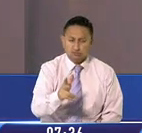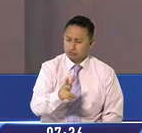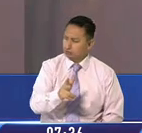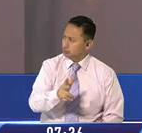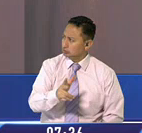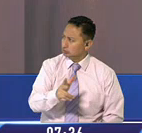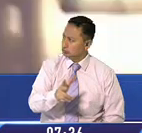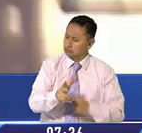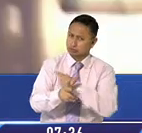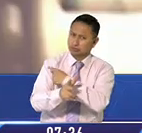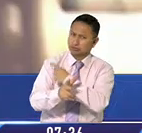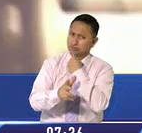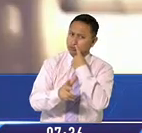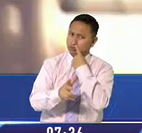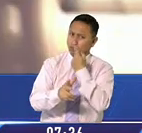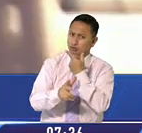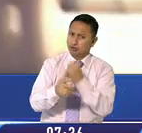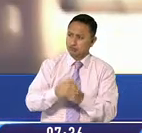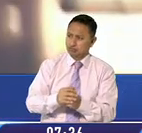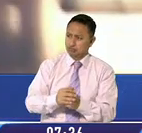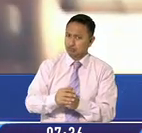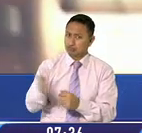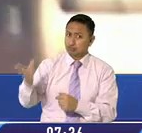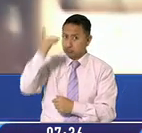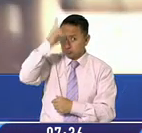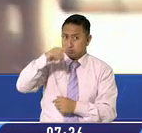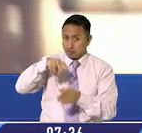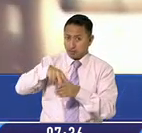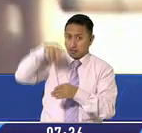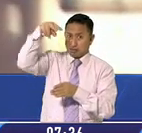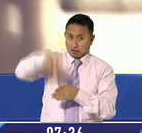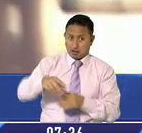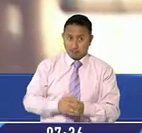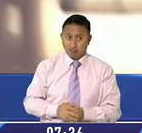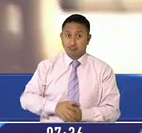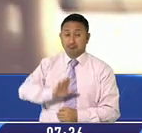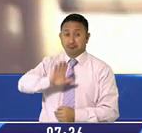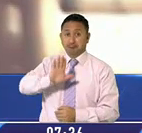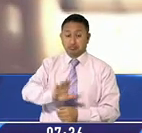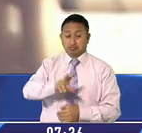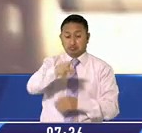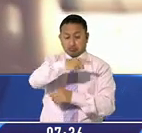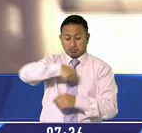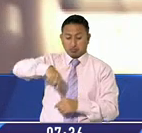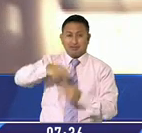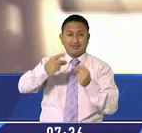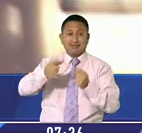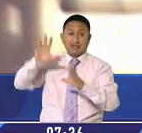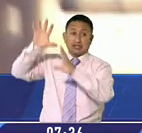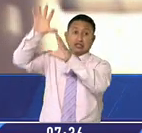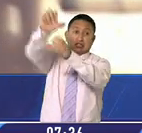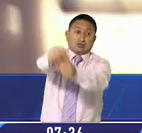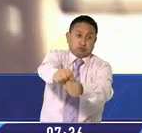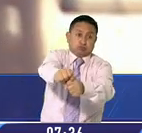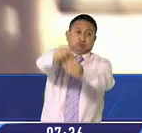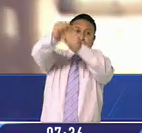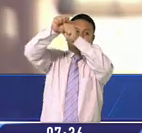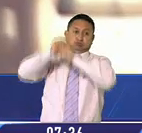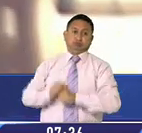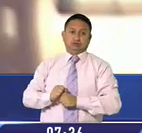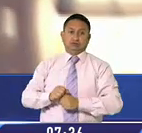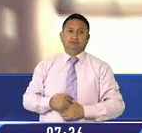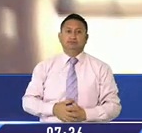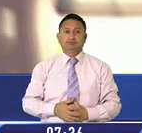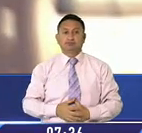filo de la baranda con todas las intenciones de saltar al vacío. Paró el vehículo, se bajó y logró atraparlo antes que caiga.